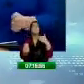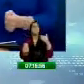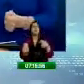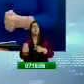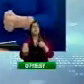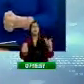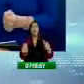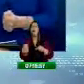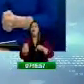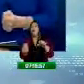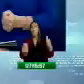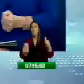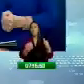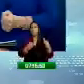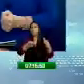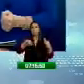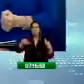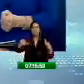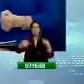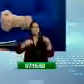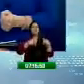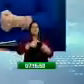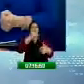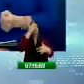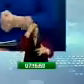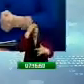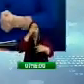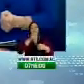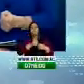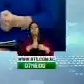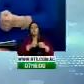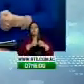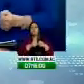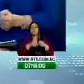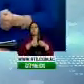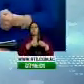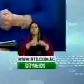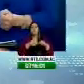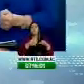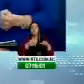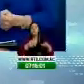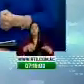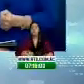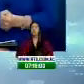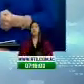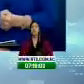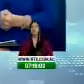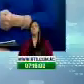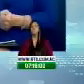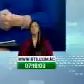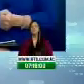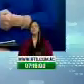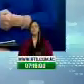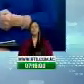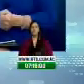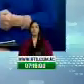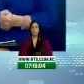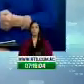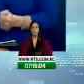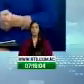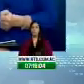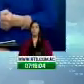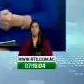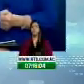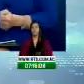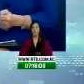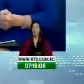del exterior. Sin embargo, en las últimas semanas ya pudimos observar casos de personas que no estaban ligados a personas